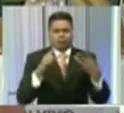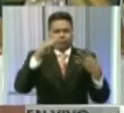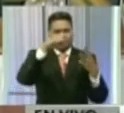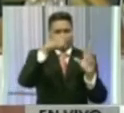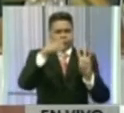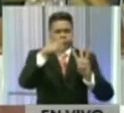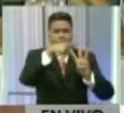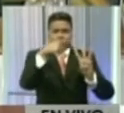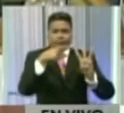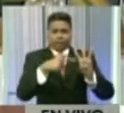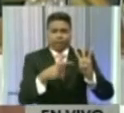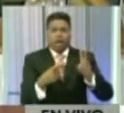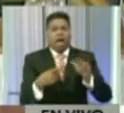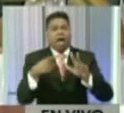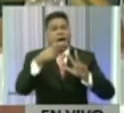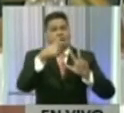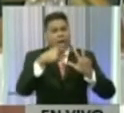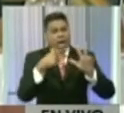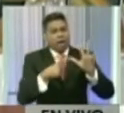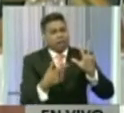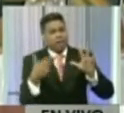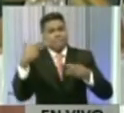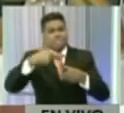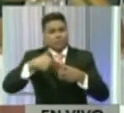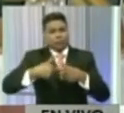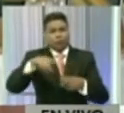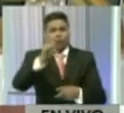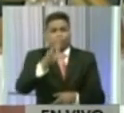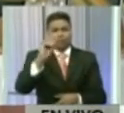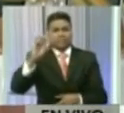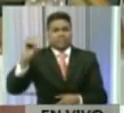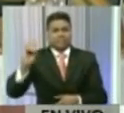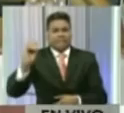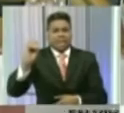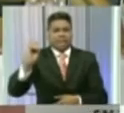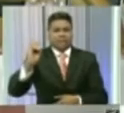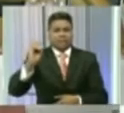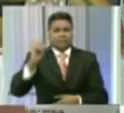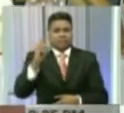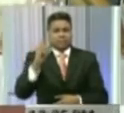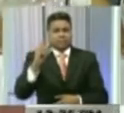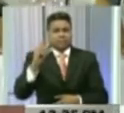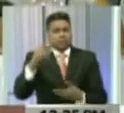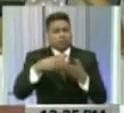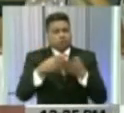bajó de 100 el barril a 20. Y